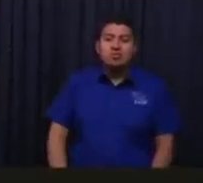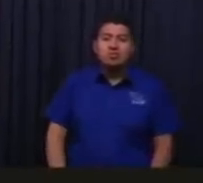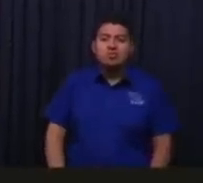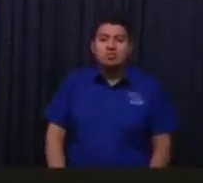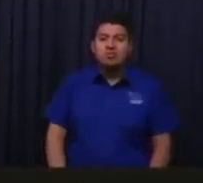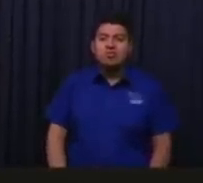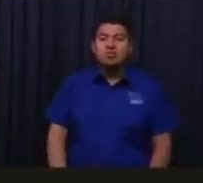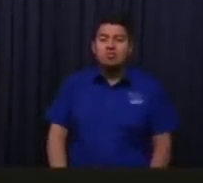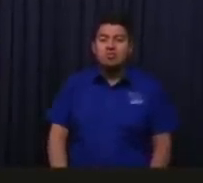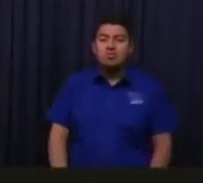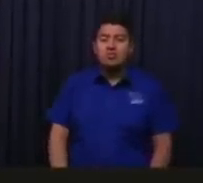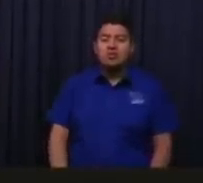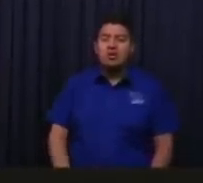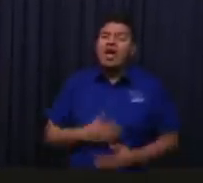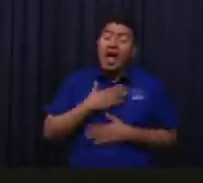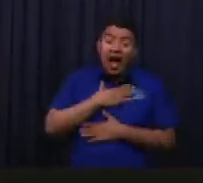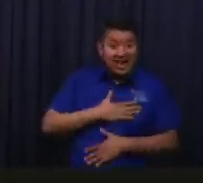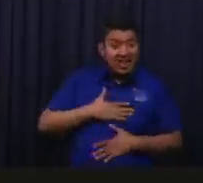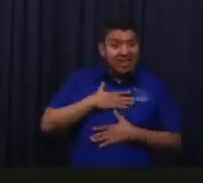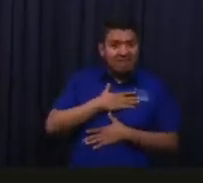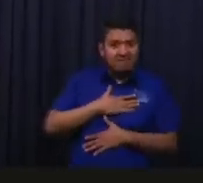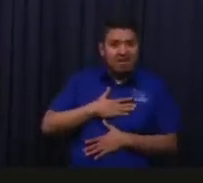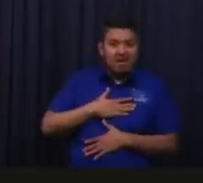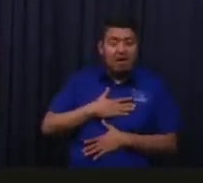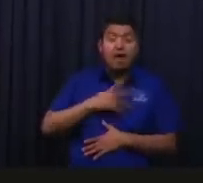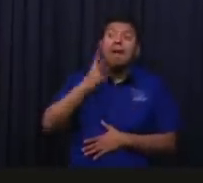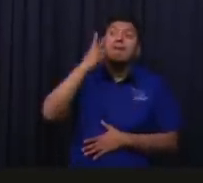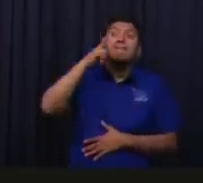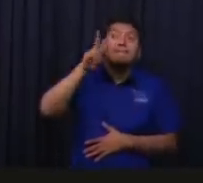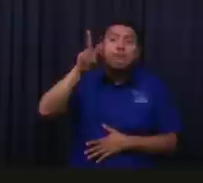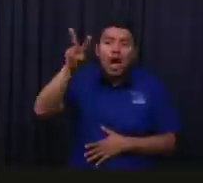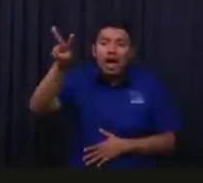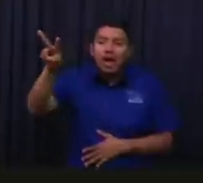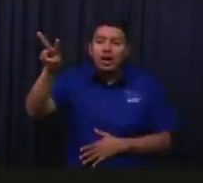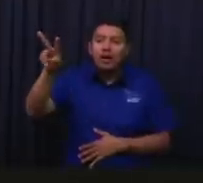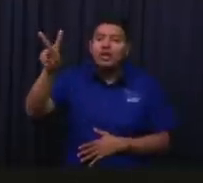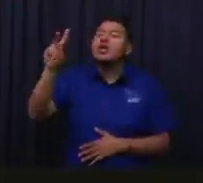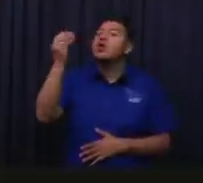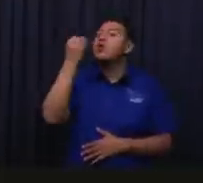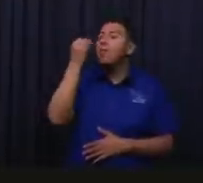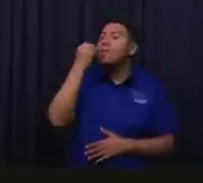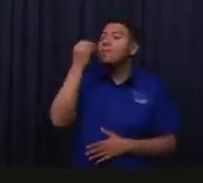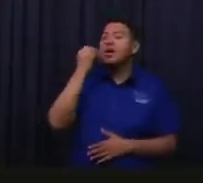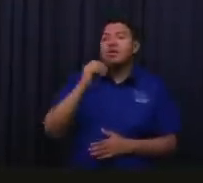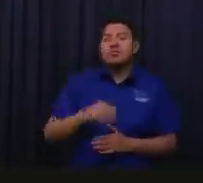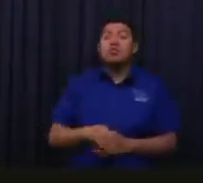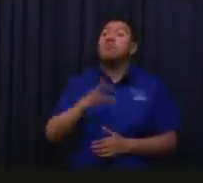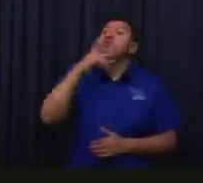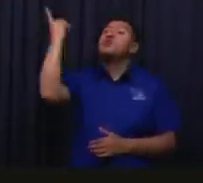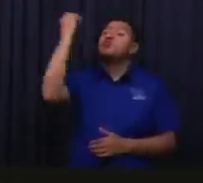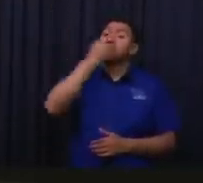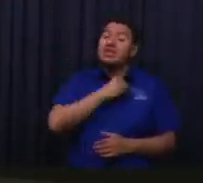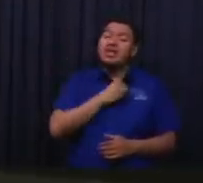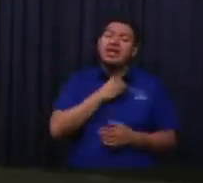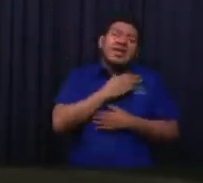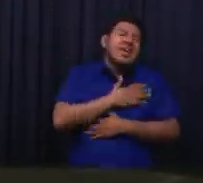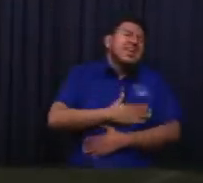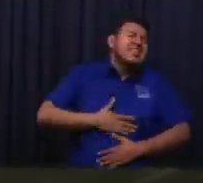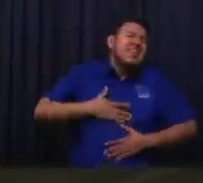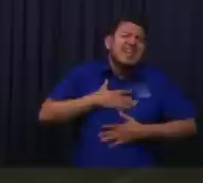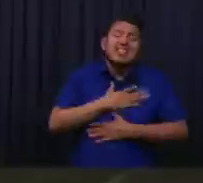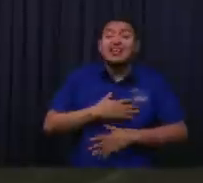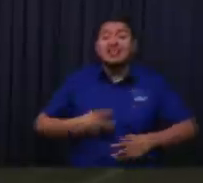Sino que era agradable a la vista. Dios quiere que tú te deleites en la vida, en el